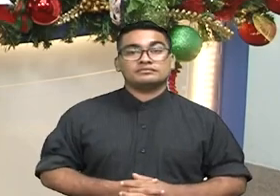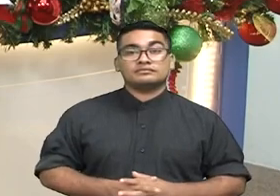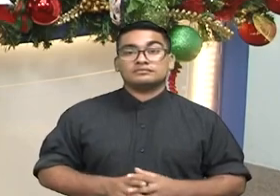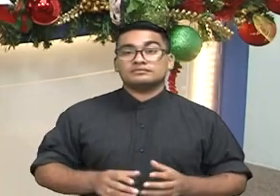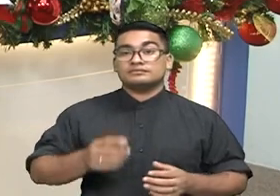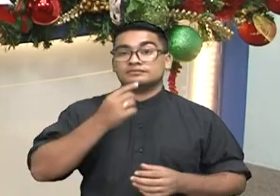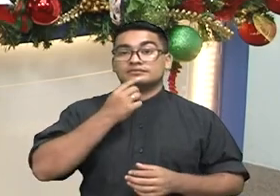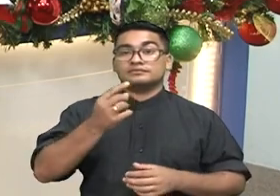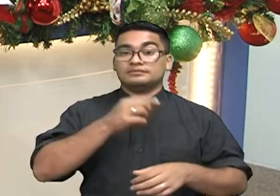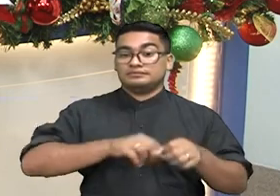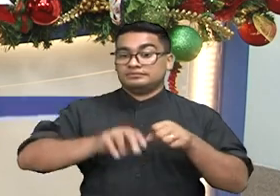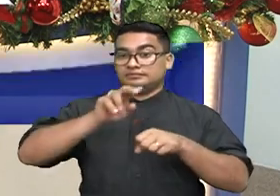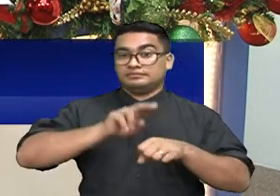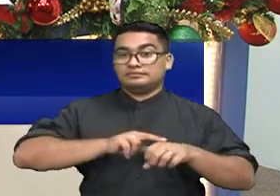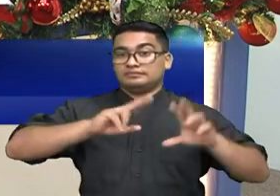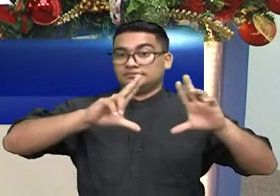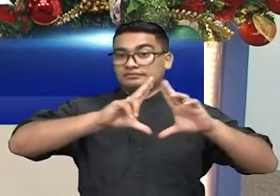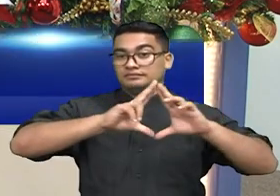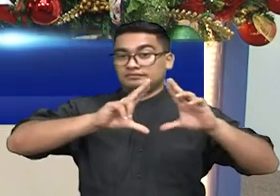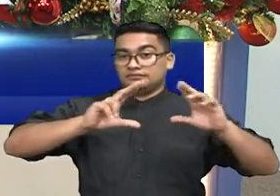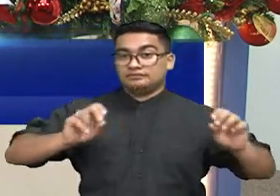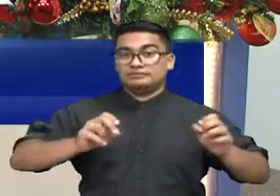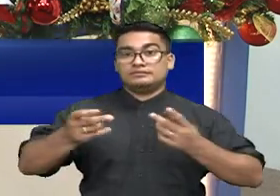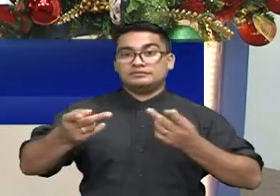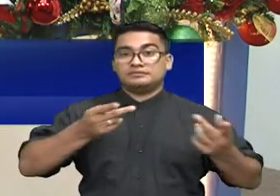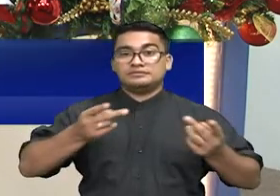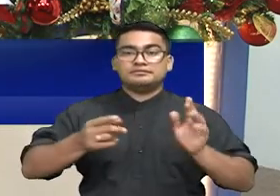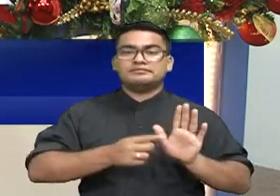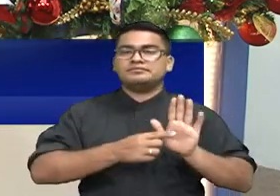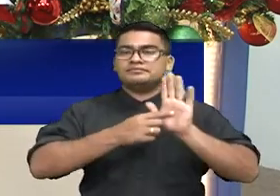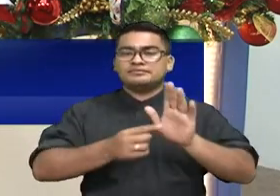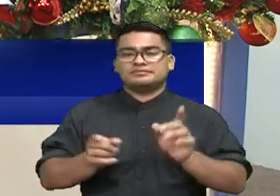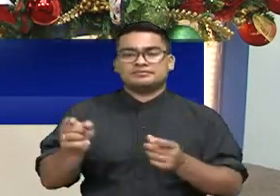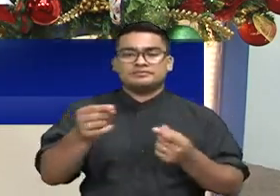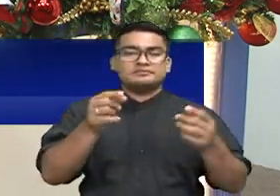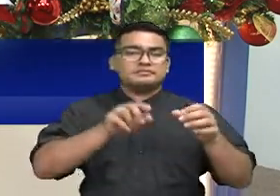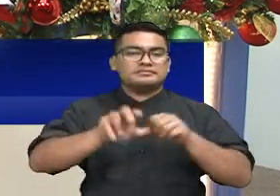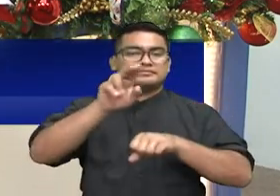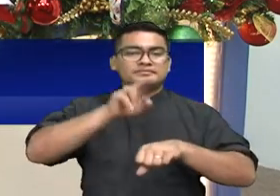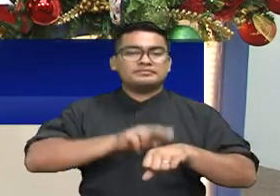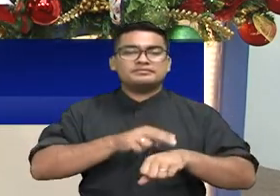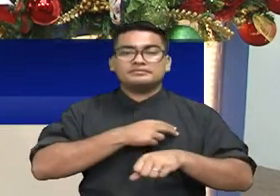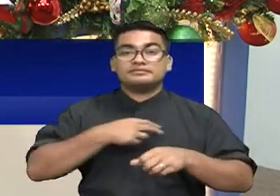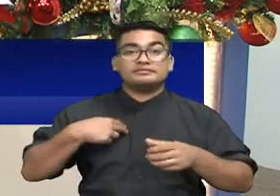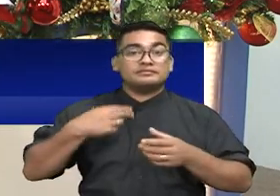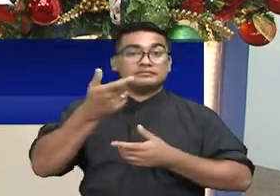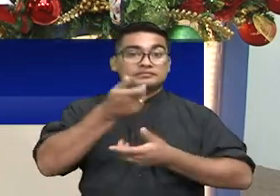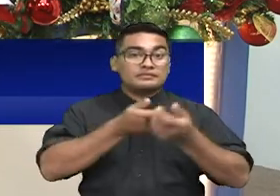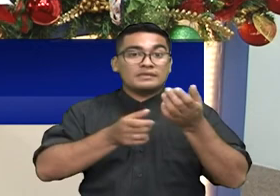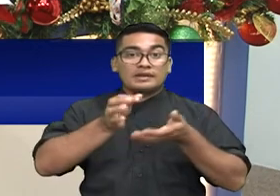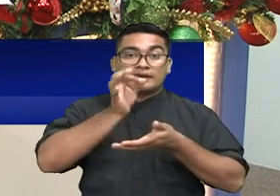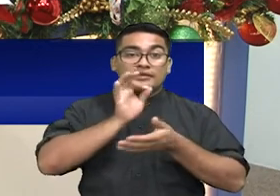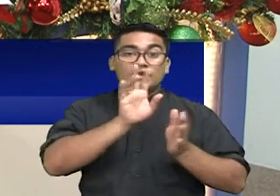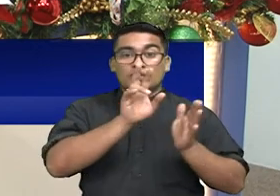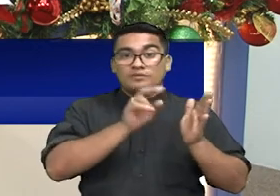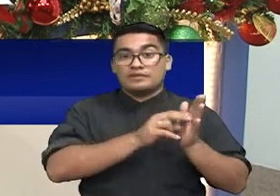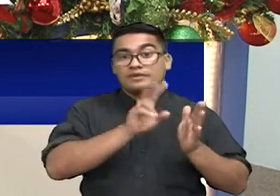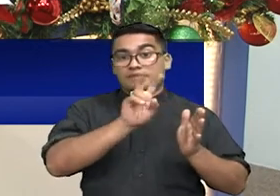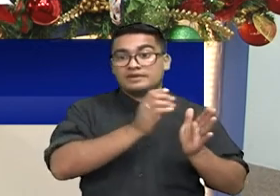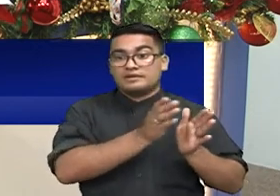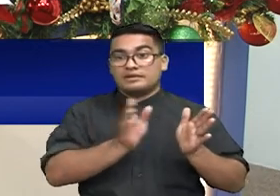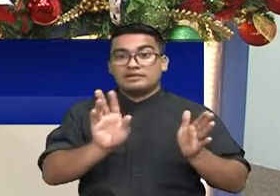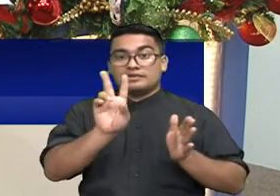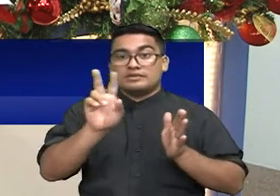El Sistema Nacional de Producción, Distribución y Comercio presentó la Estrategia Nacional para el Desarrollo de la Caficultura